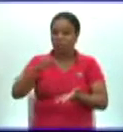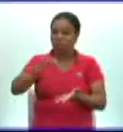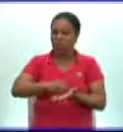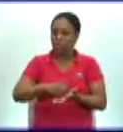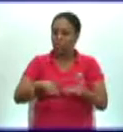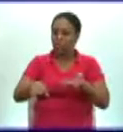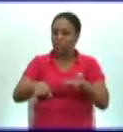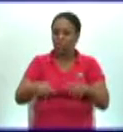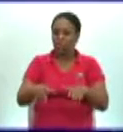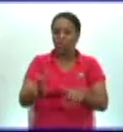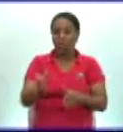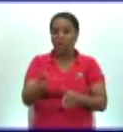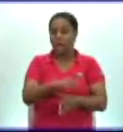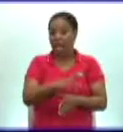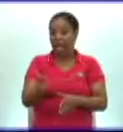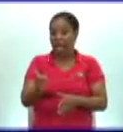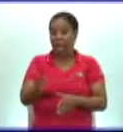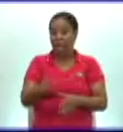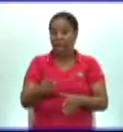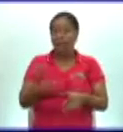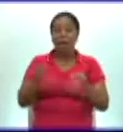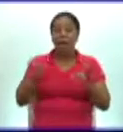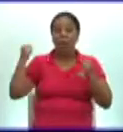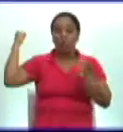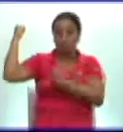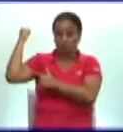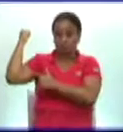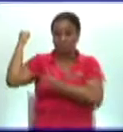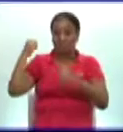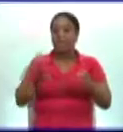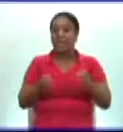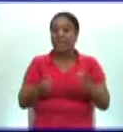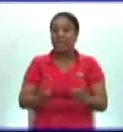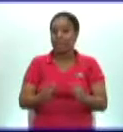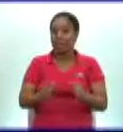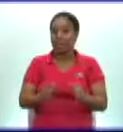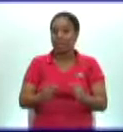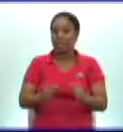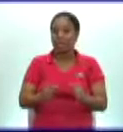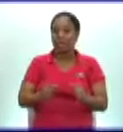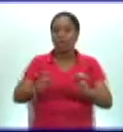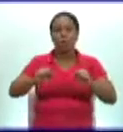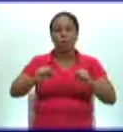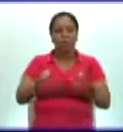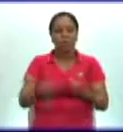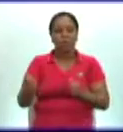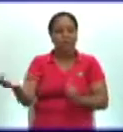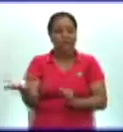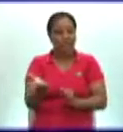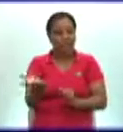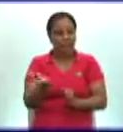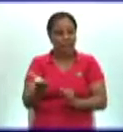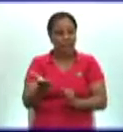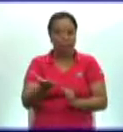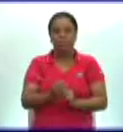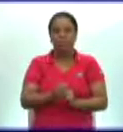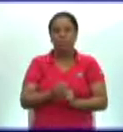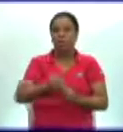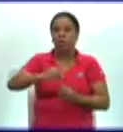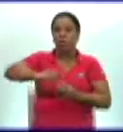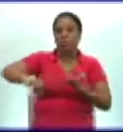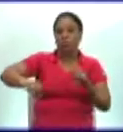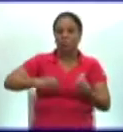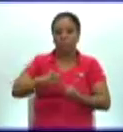Ambas fuerzas y masa determinan la rapidez con que el cuerpo cambia su reposo o